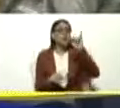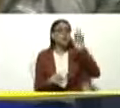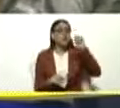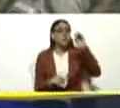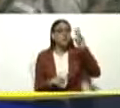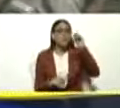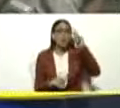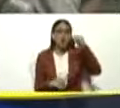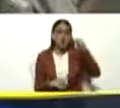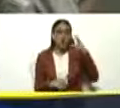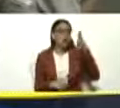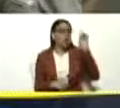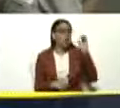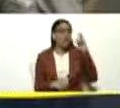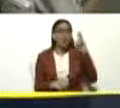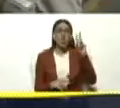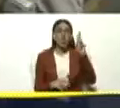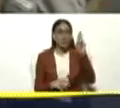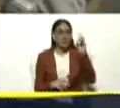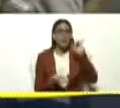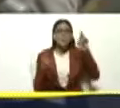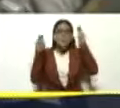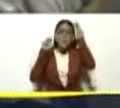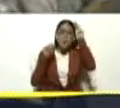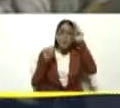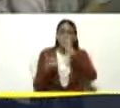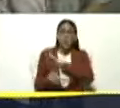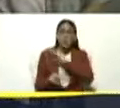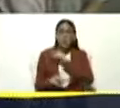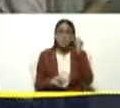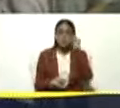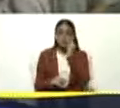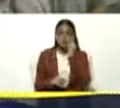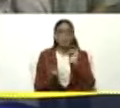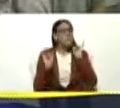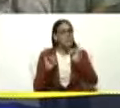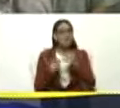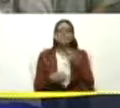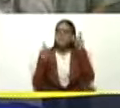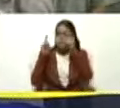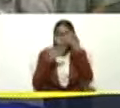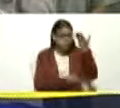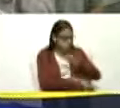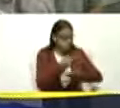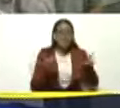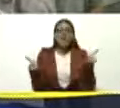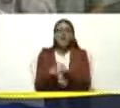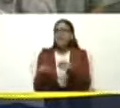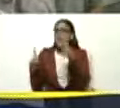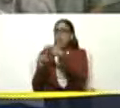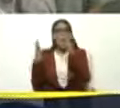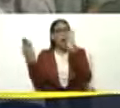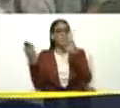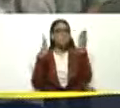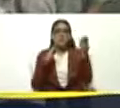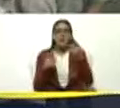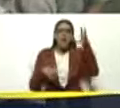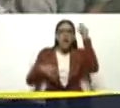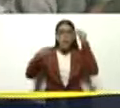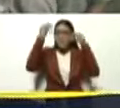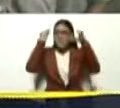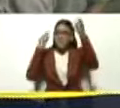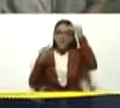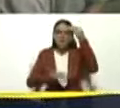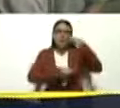América de la pedagogía basada en el hacer. Aprender haciendo